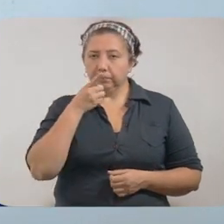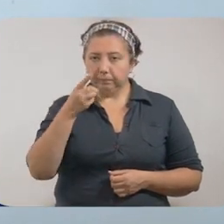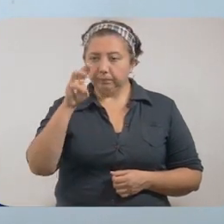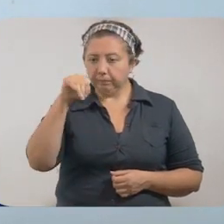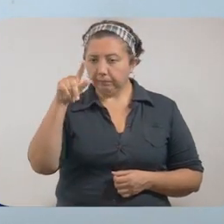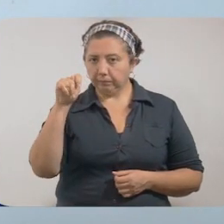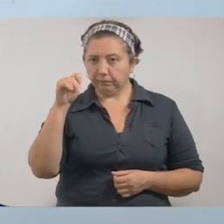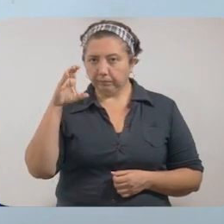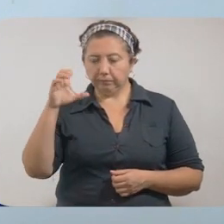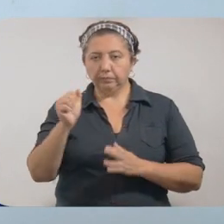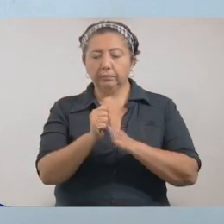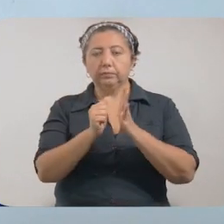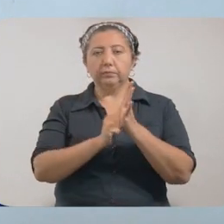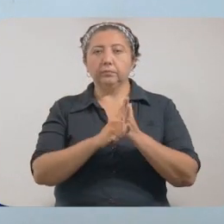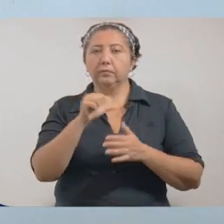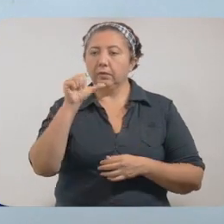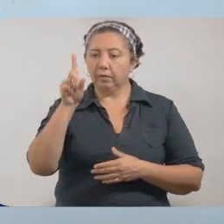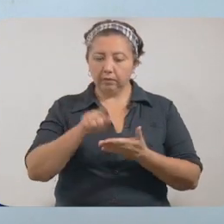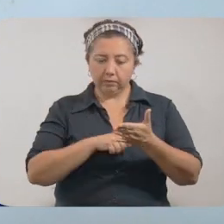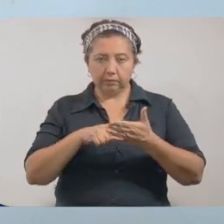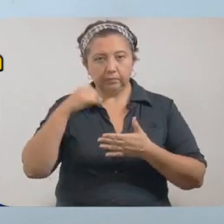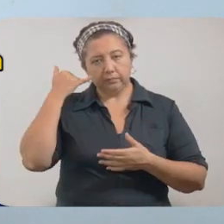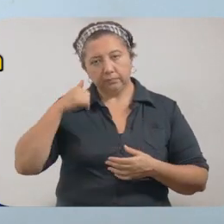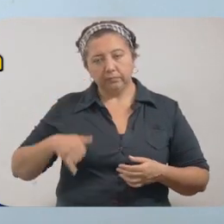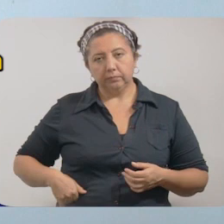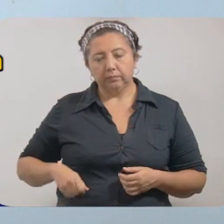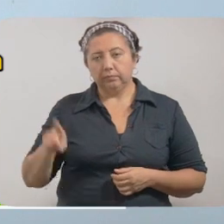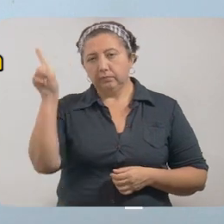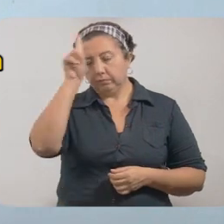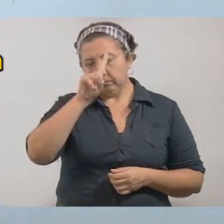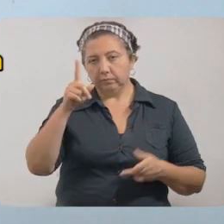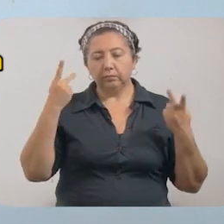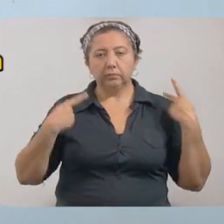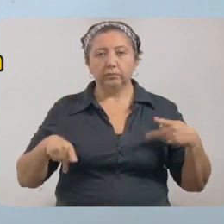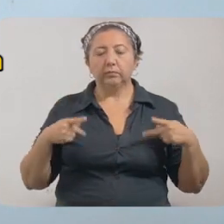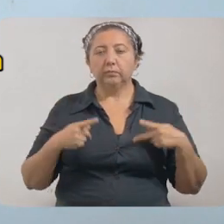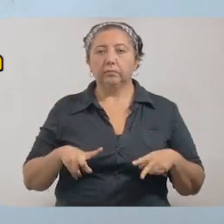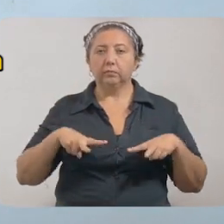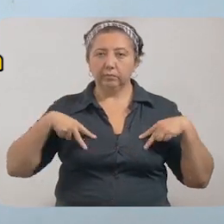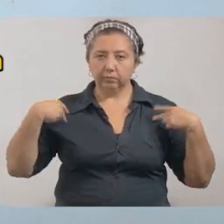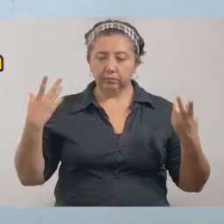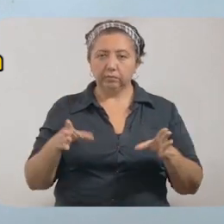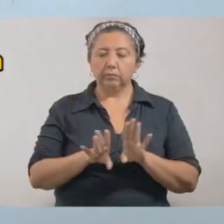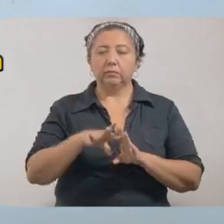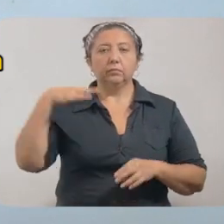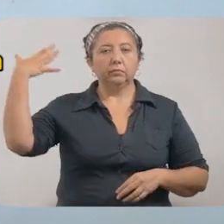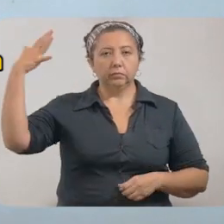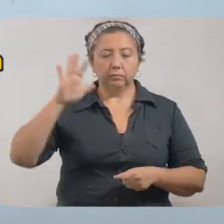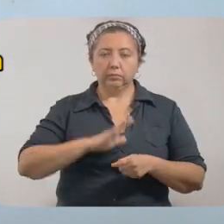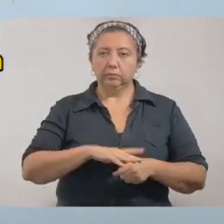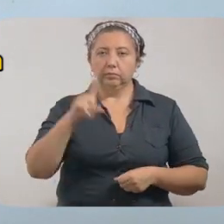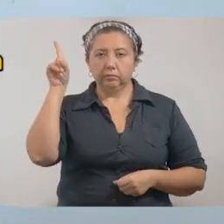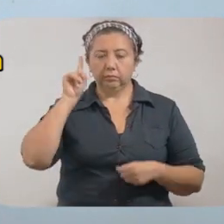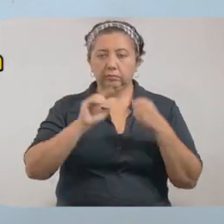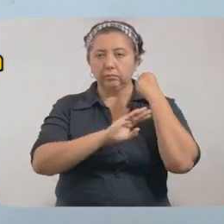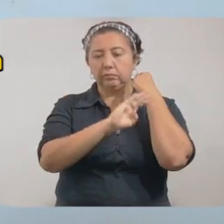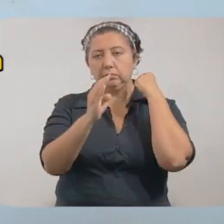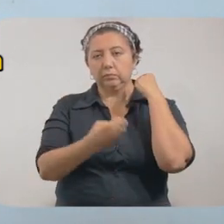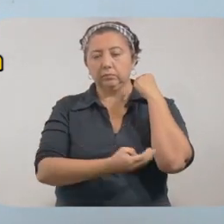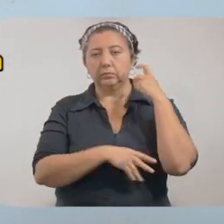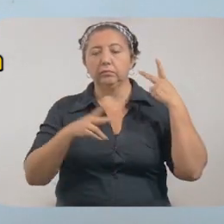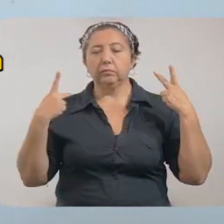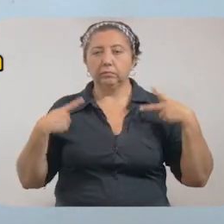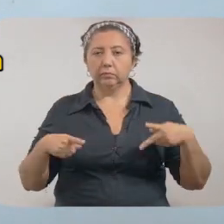aplicación Meditoc para los sistemas Android y Apple. Recomendamos a la población vulnerable como adultos mayores, mujeres